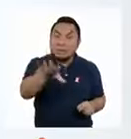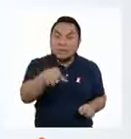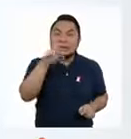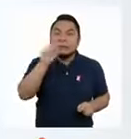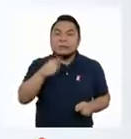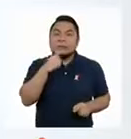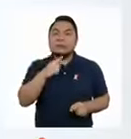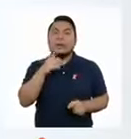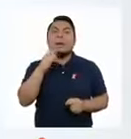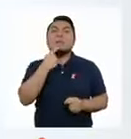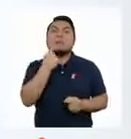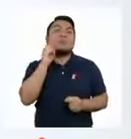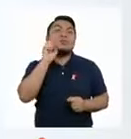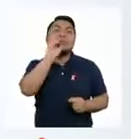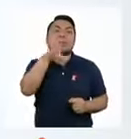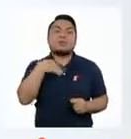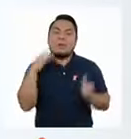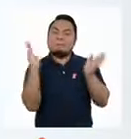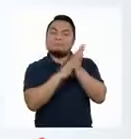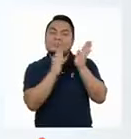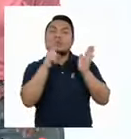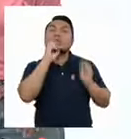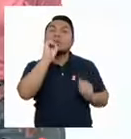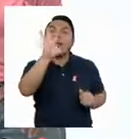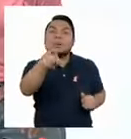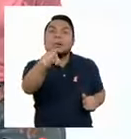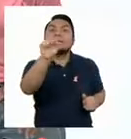dar una palmada. Así.